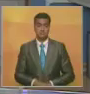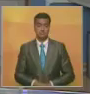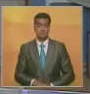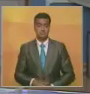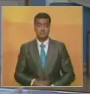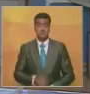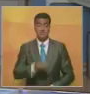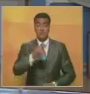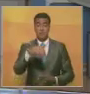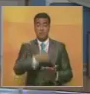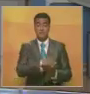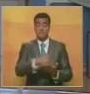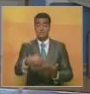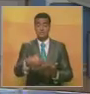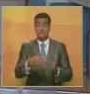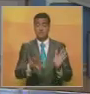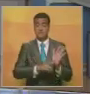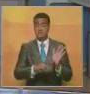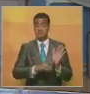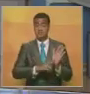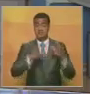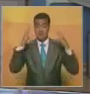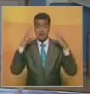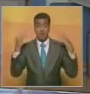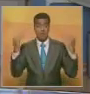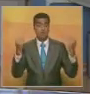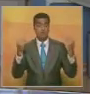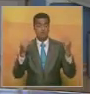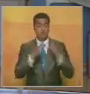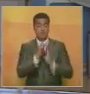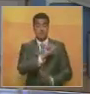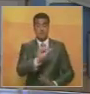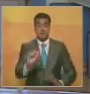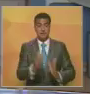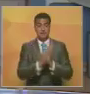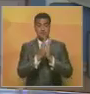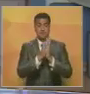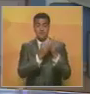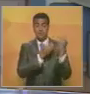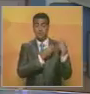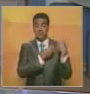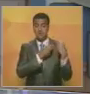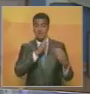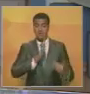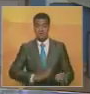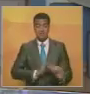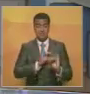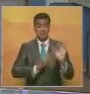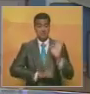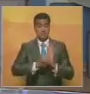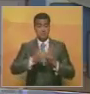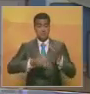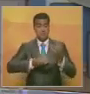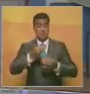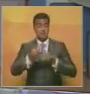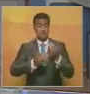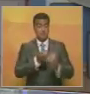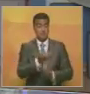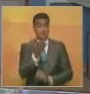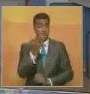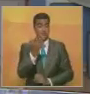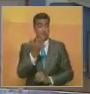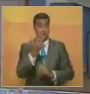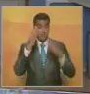Más de 2 millones de visitantes se recibirá el litoral central con motivo de la Semana Mayor. Las autoridades están desarrollando un operativo especial